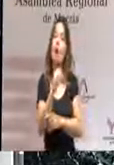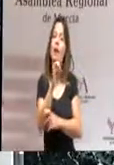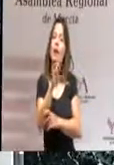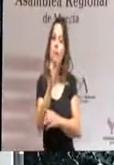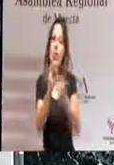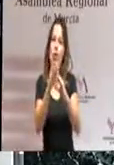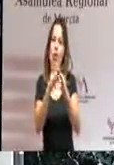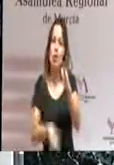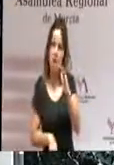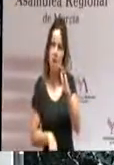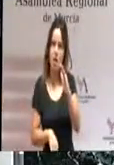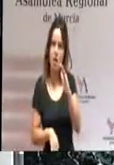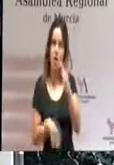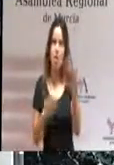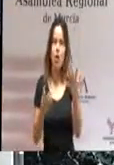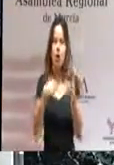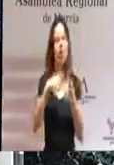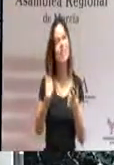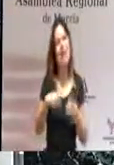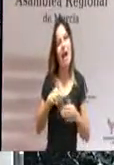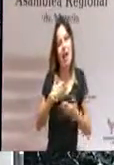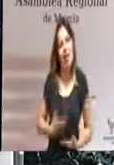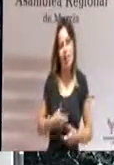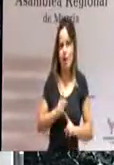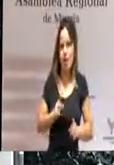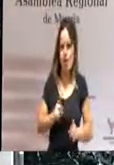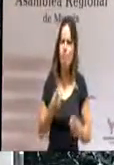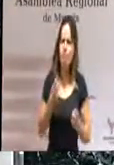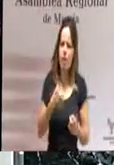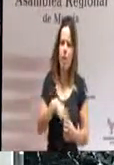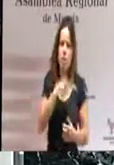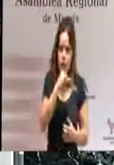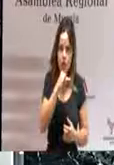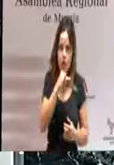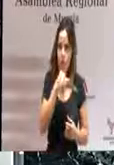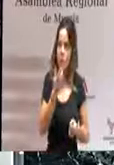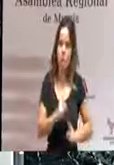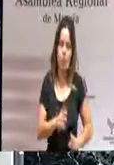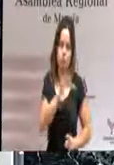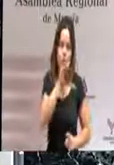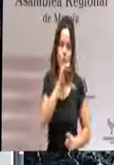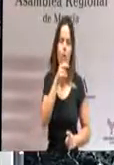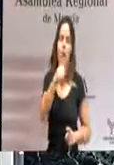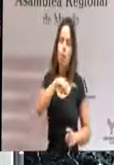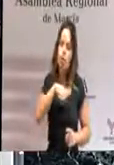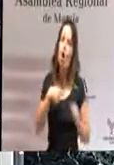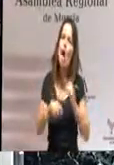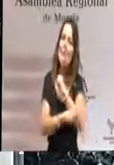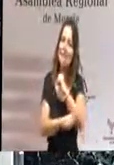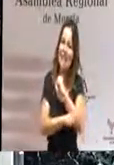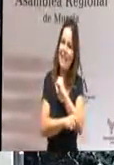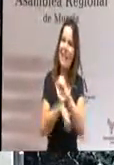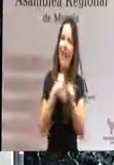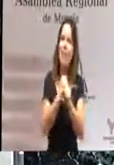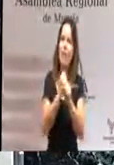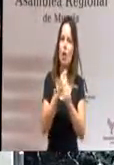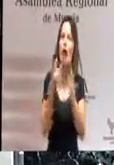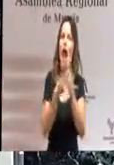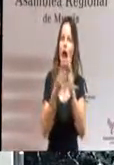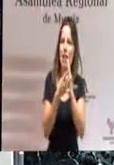14%. Pero no nos conformamos. Es insuficiente. Y por ello alabamos la estrategia de empleo de